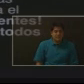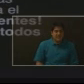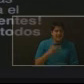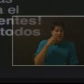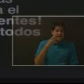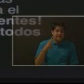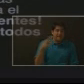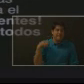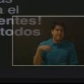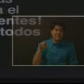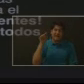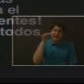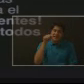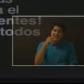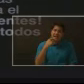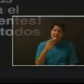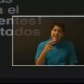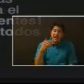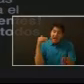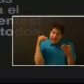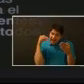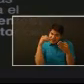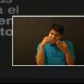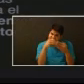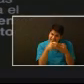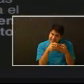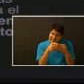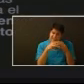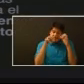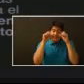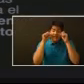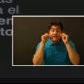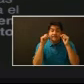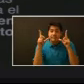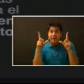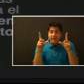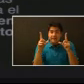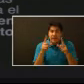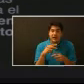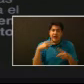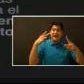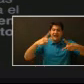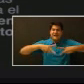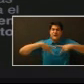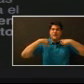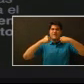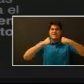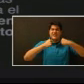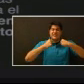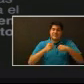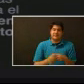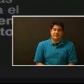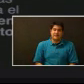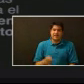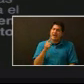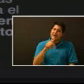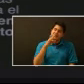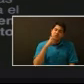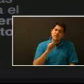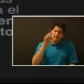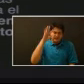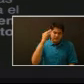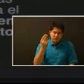para que aquí diga acérquense, despertad a los valientes, es porque